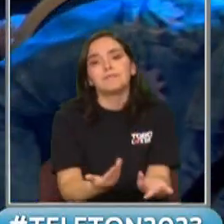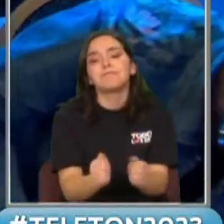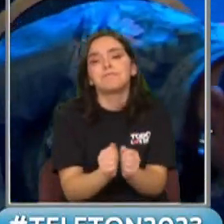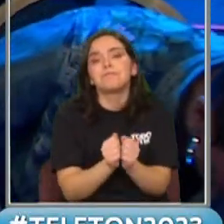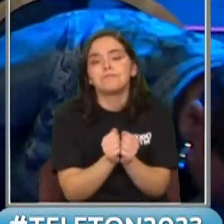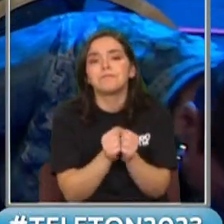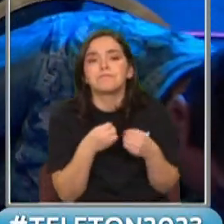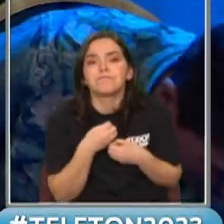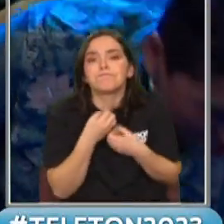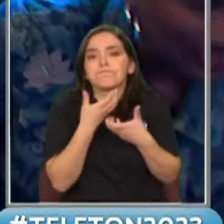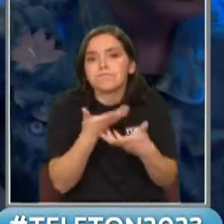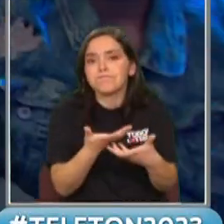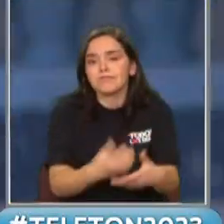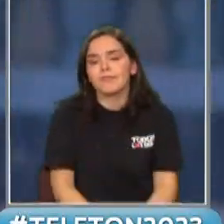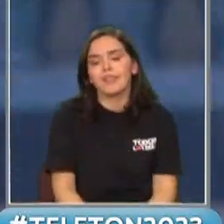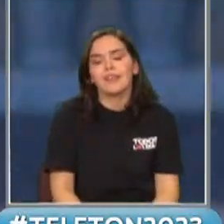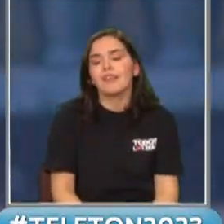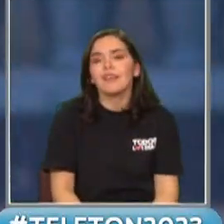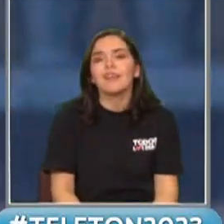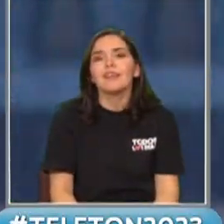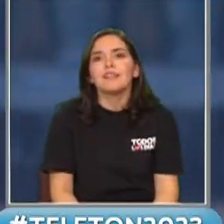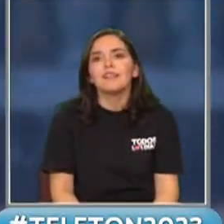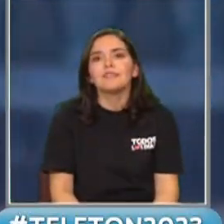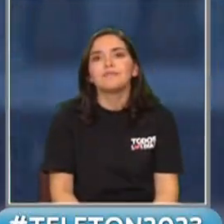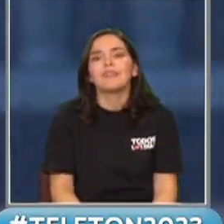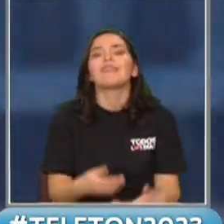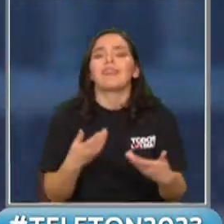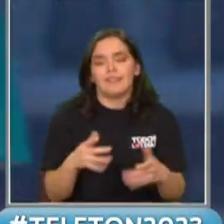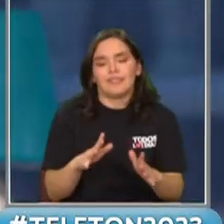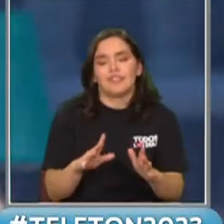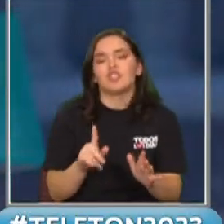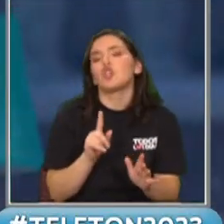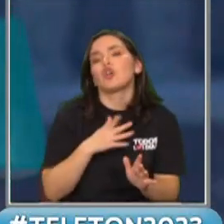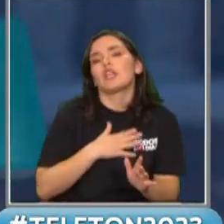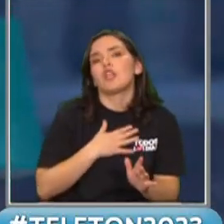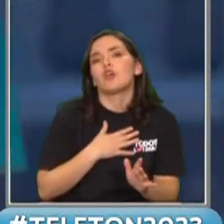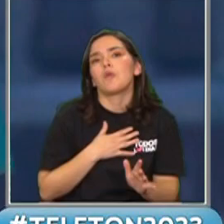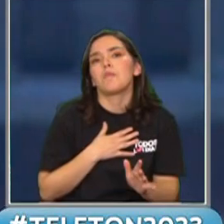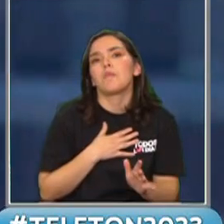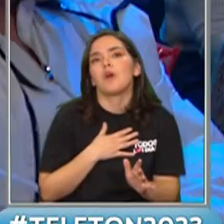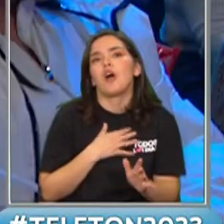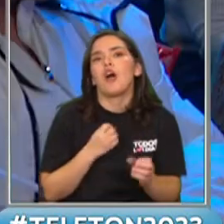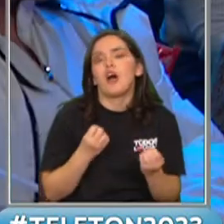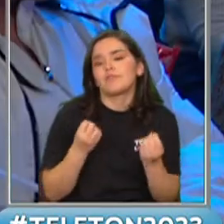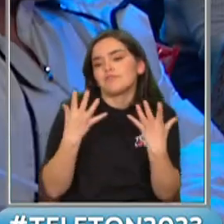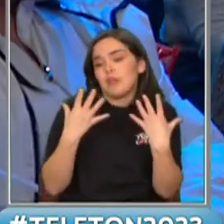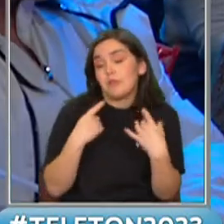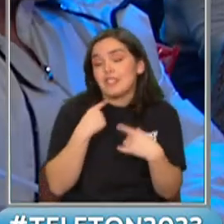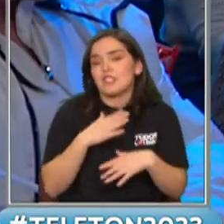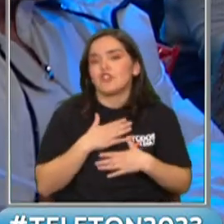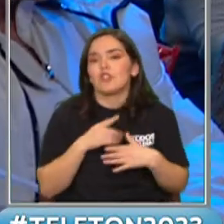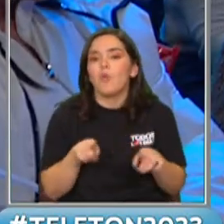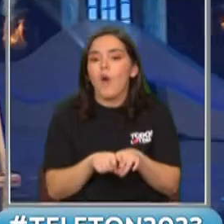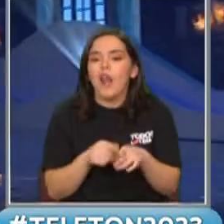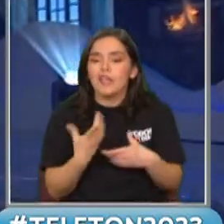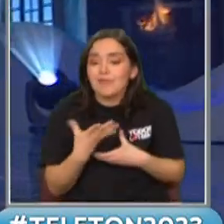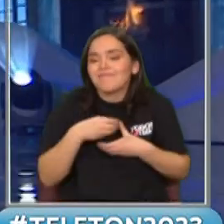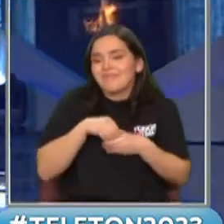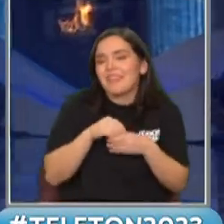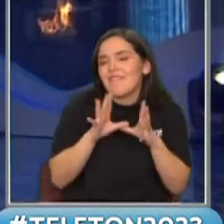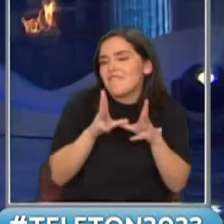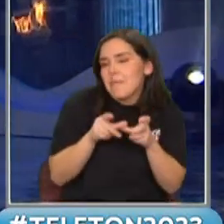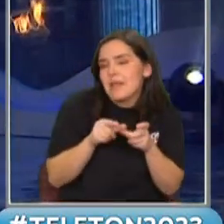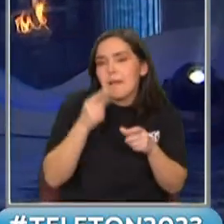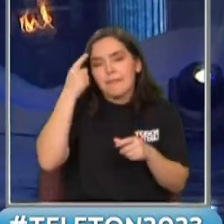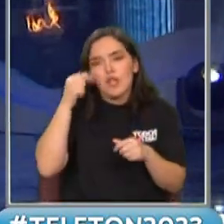sab es que son hones ya Igual yo no quiero como van a gloriarme porque siento que igual estamos como en familia pero yo para